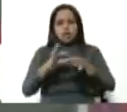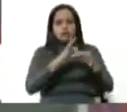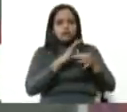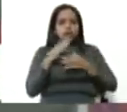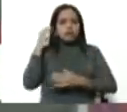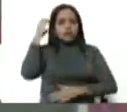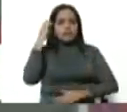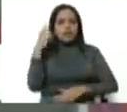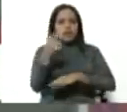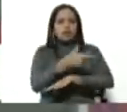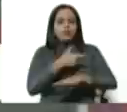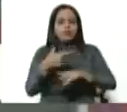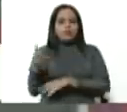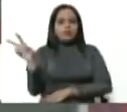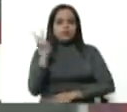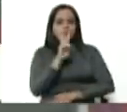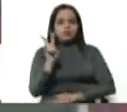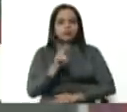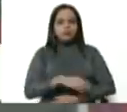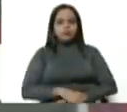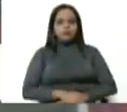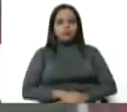Europea y el gobierno venezolano,